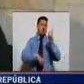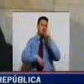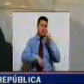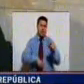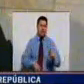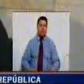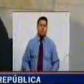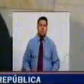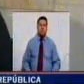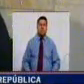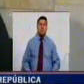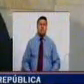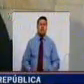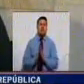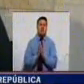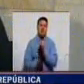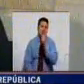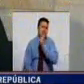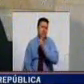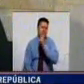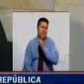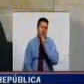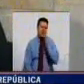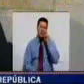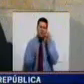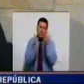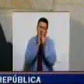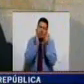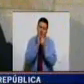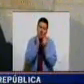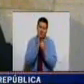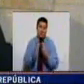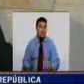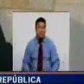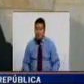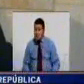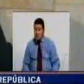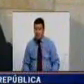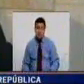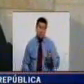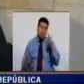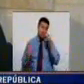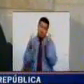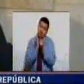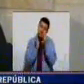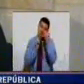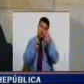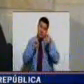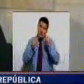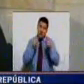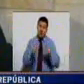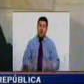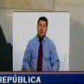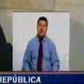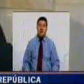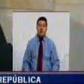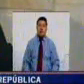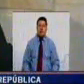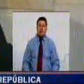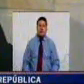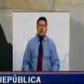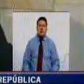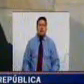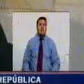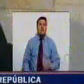Isagen. Y les voy a pedir paciencia porque esto es lleno de detalles. Y si no se miran los detalles no se entiende el debate.